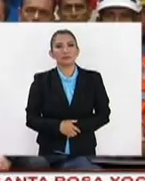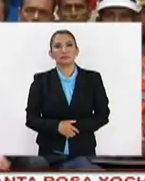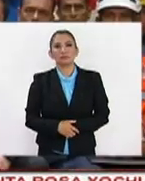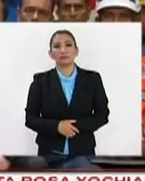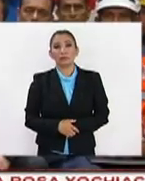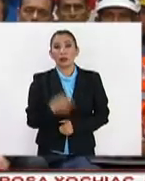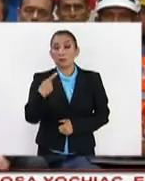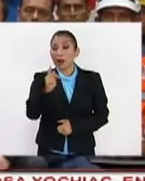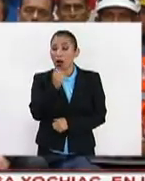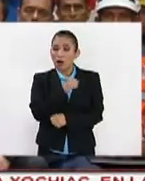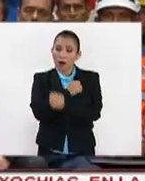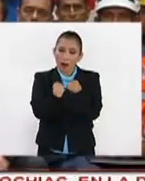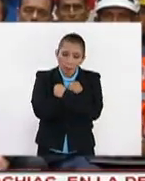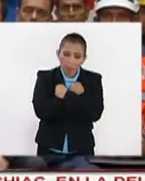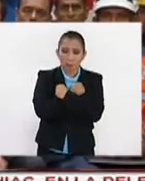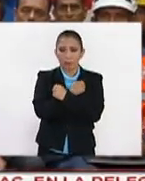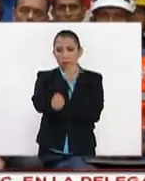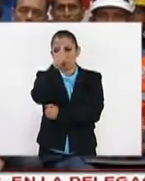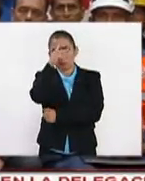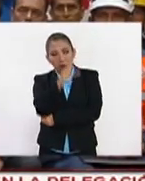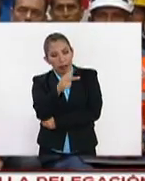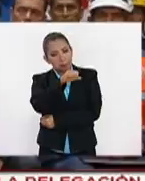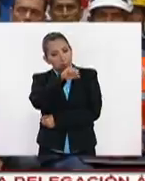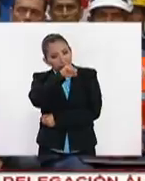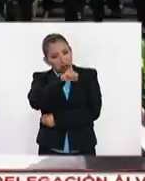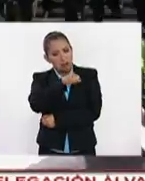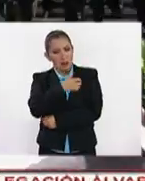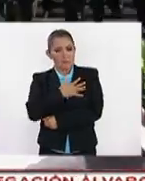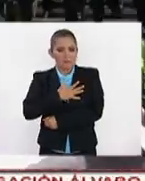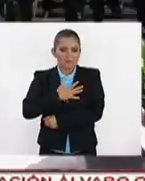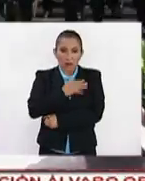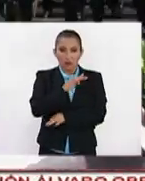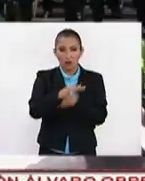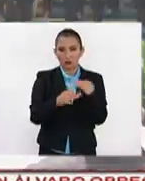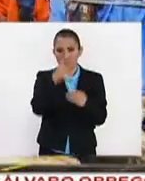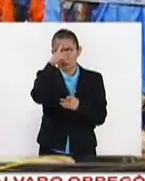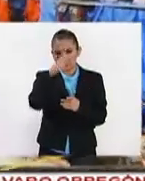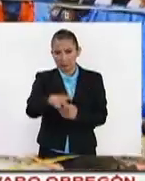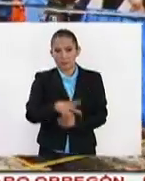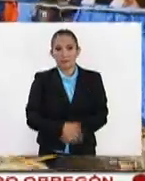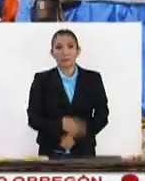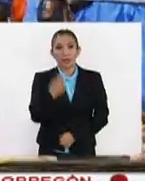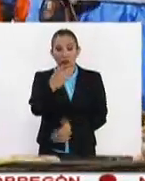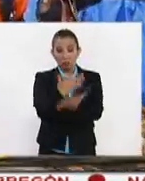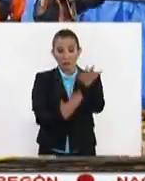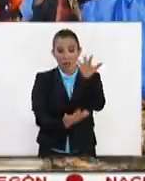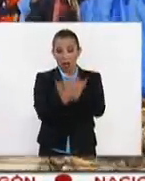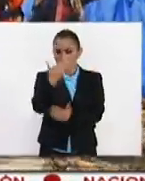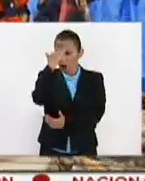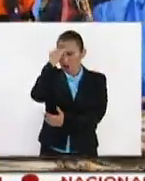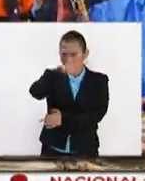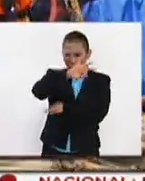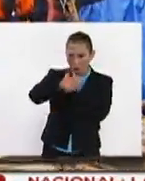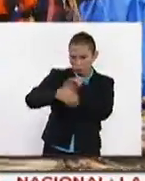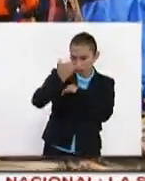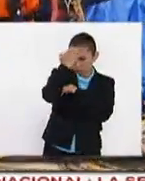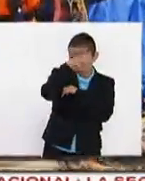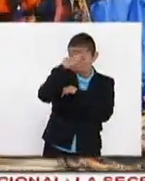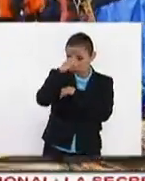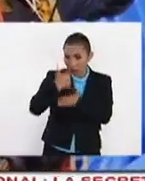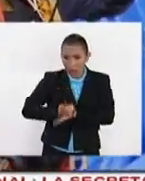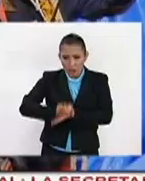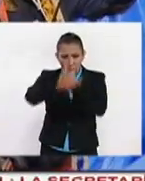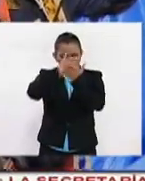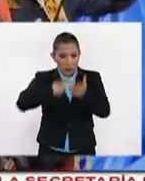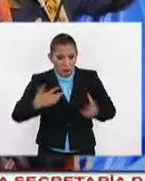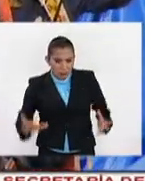pero que el amor por México es la pasión de todos los mexicanos. Con sus manos y conocimiento, ayudaron a